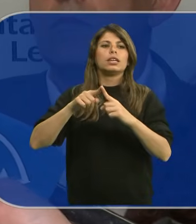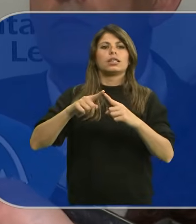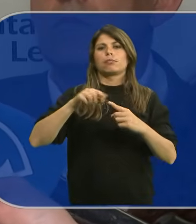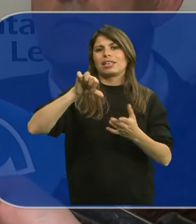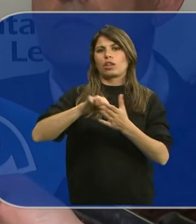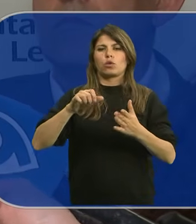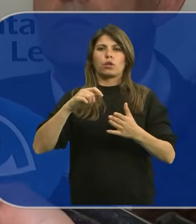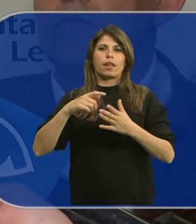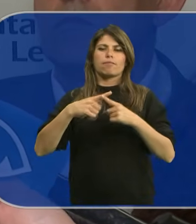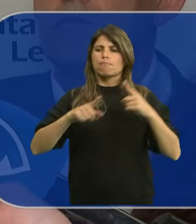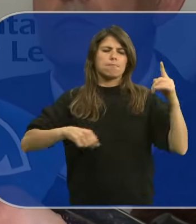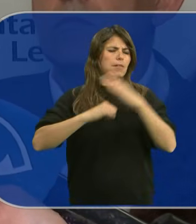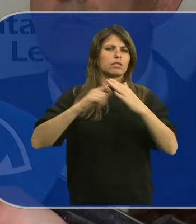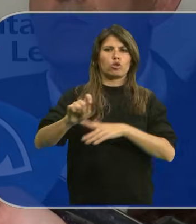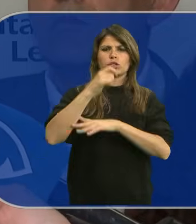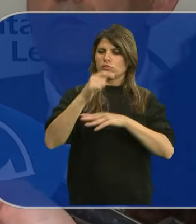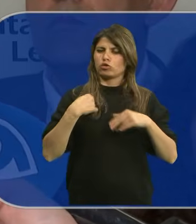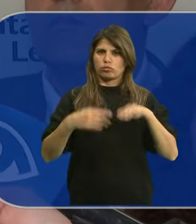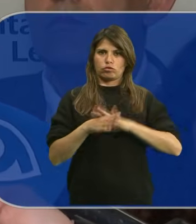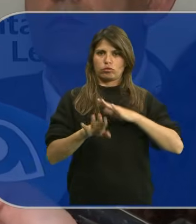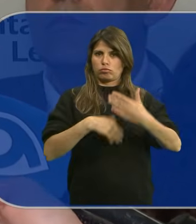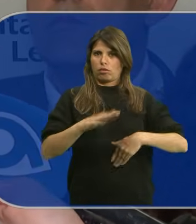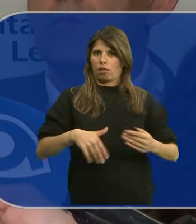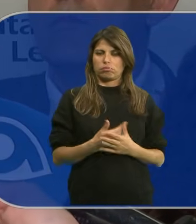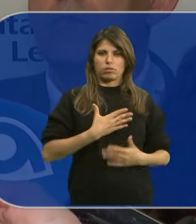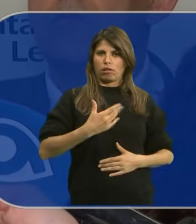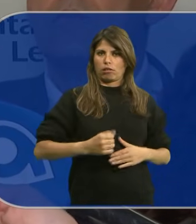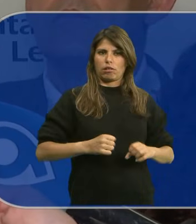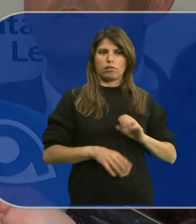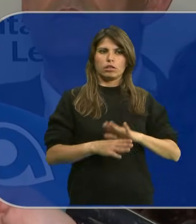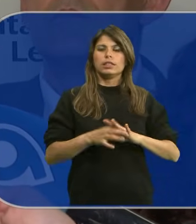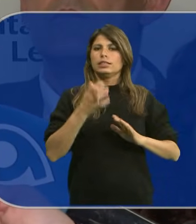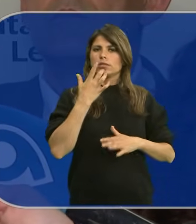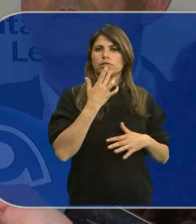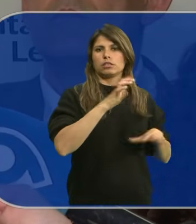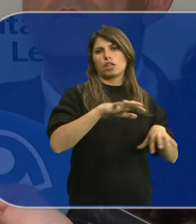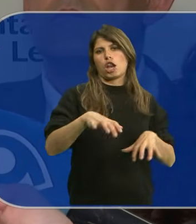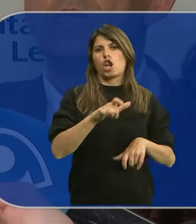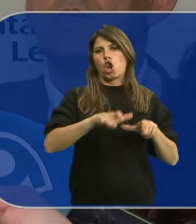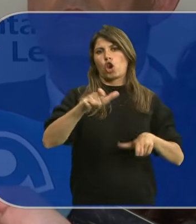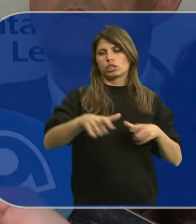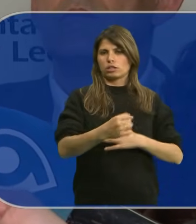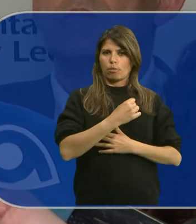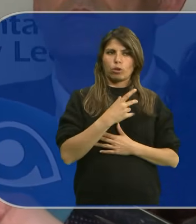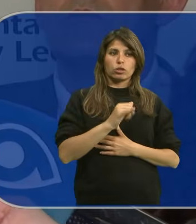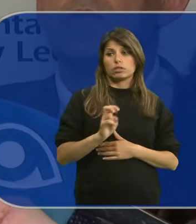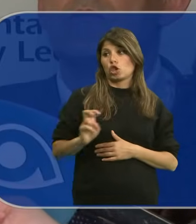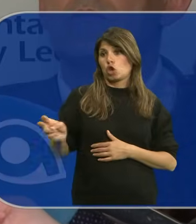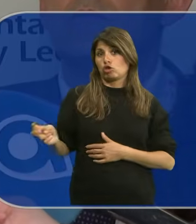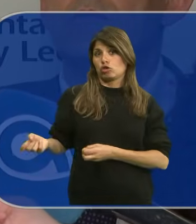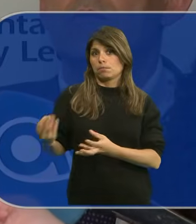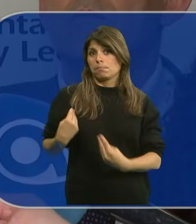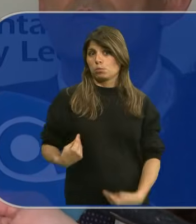ciudad. Y eso lo voy a seguir haciendo mientras sea alcalde y mientras los leoneses me sigan respaldando. Otros, sin embargo, no pueden decir